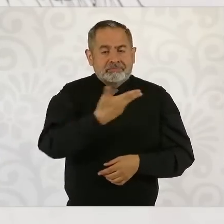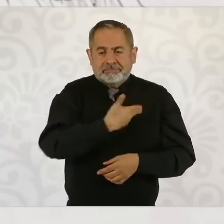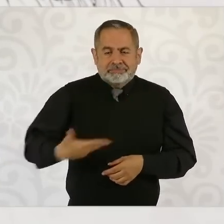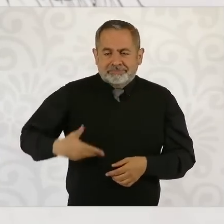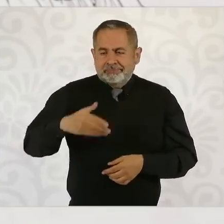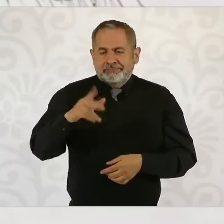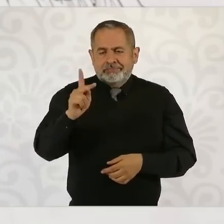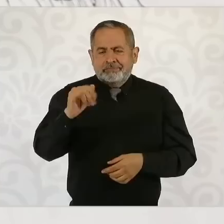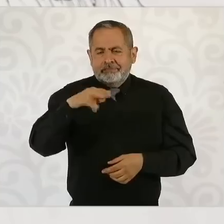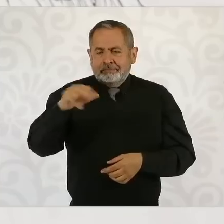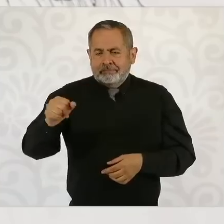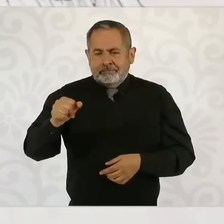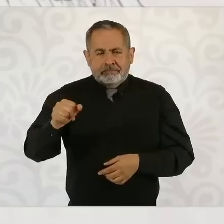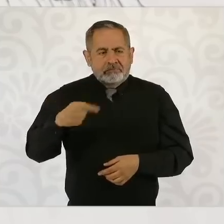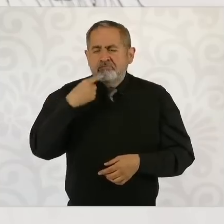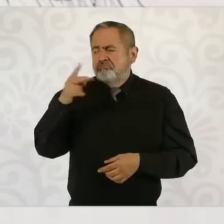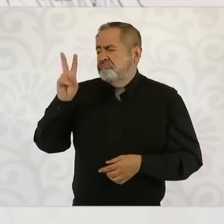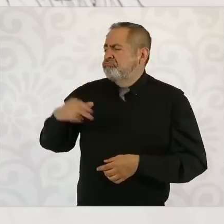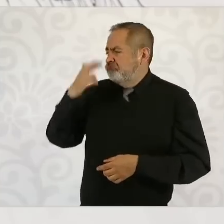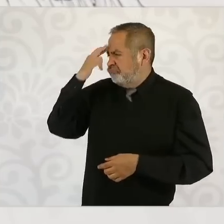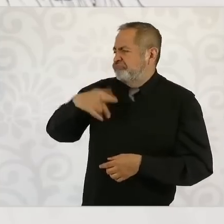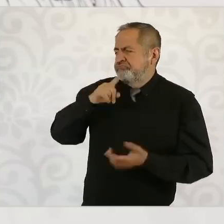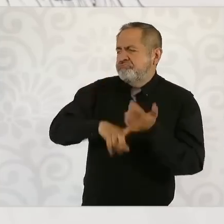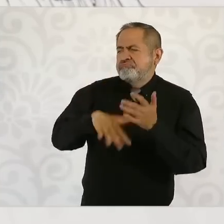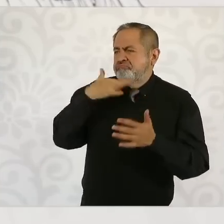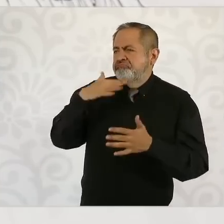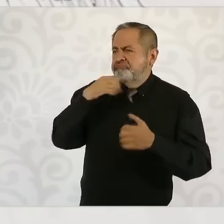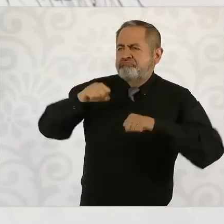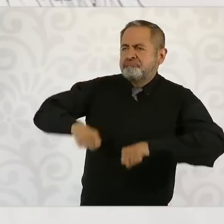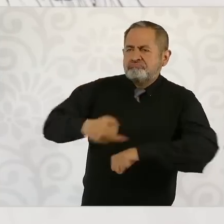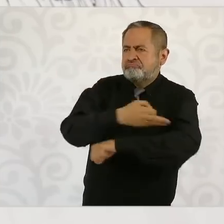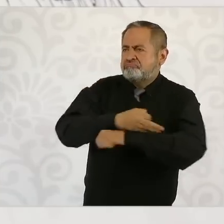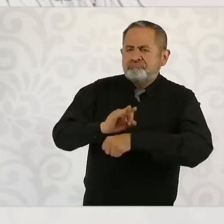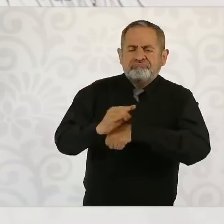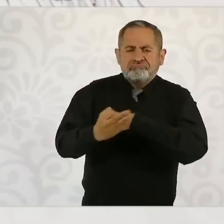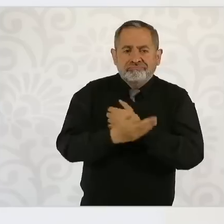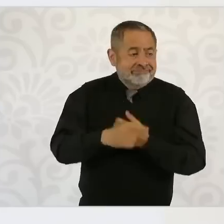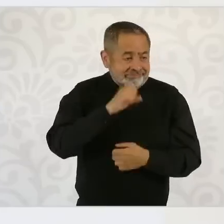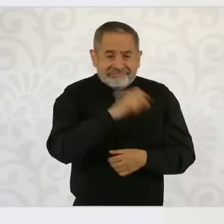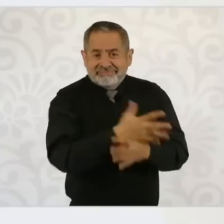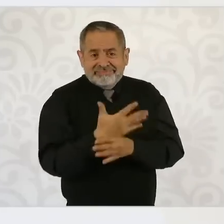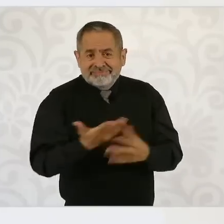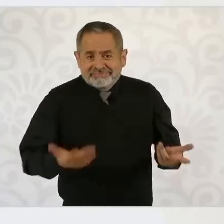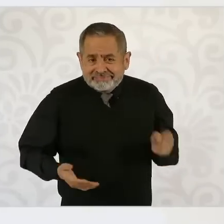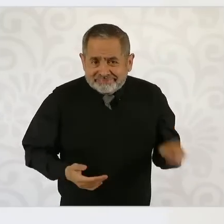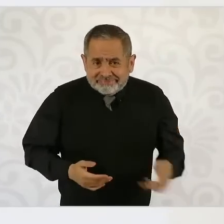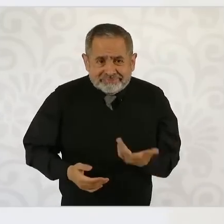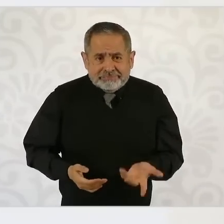Corte, sino estos casos, en donde es